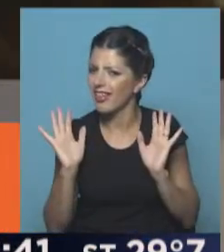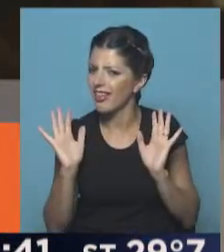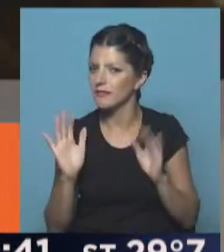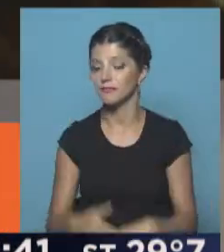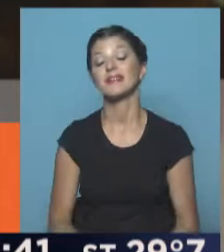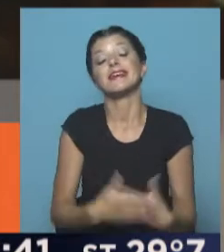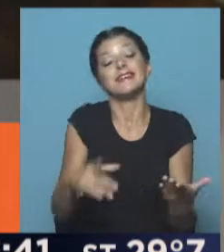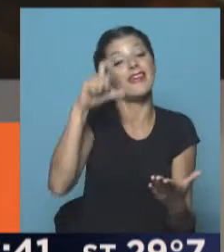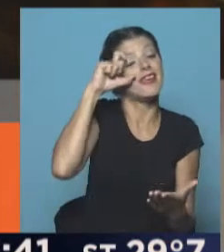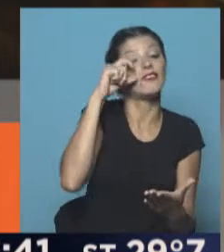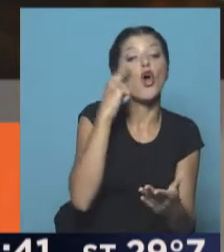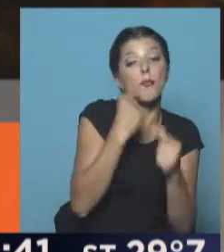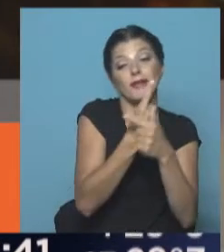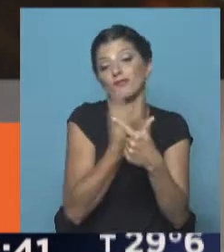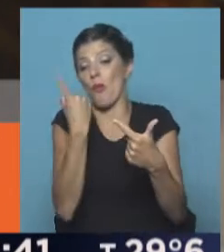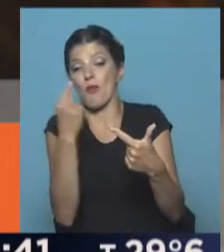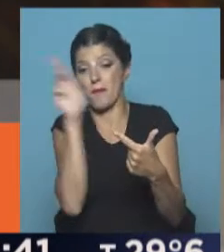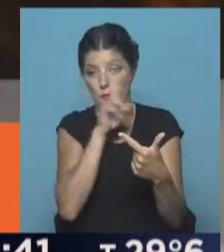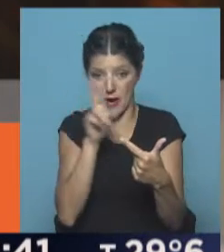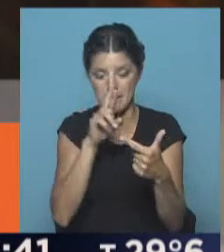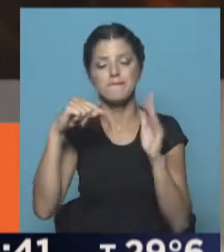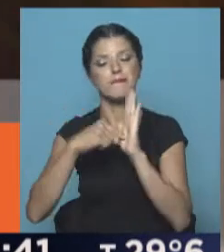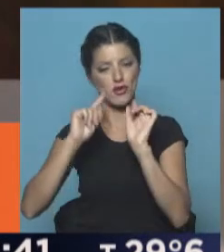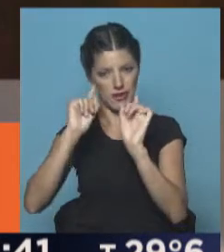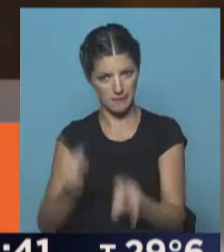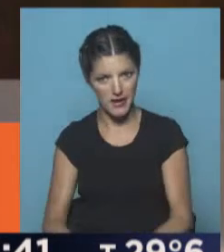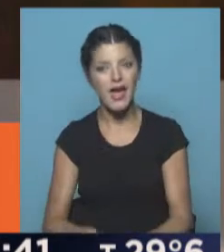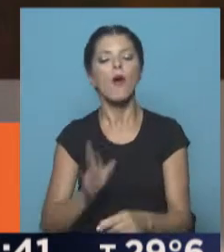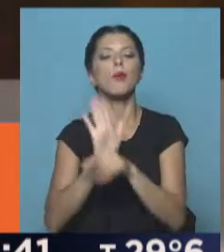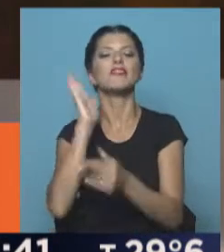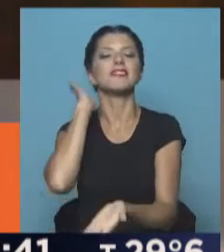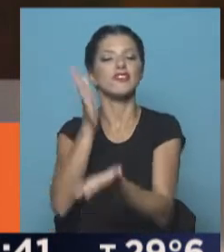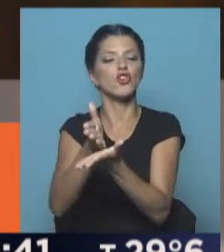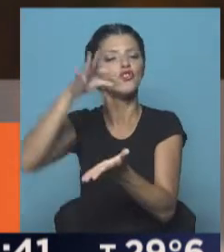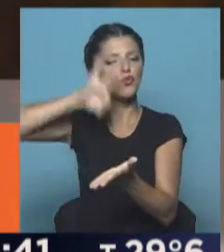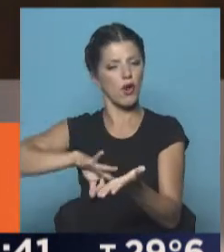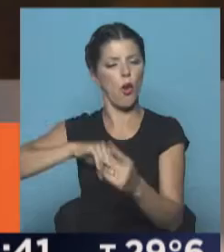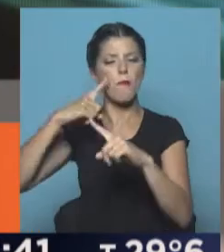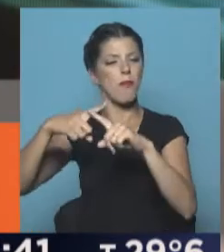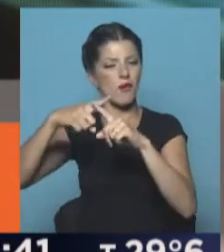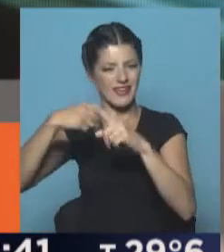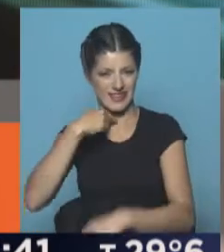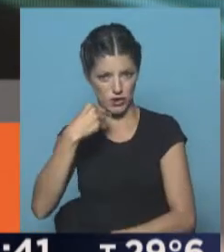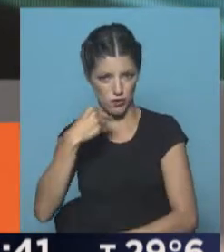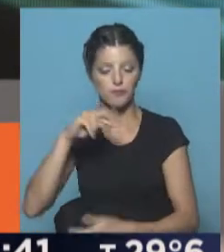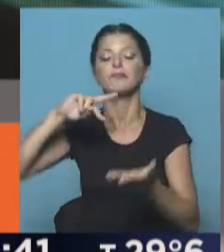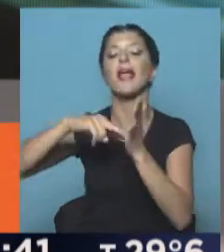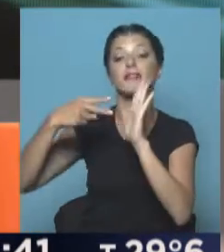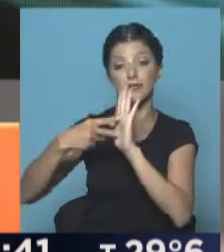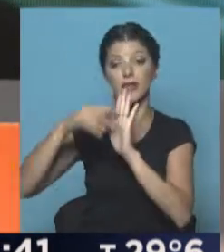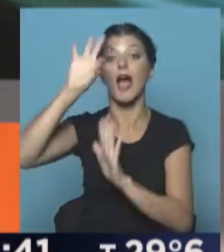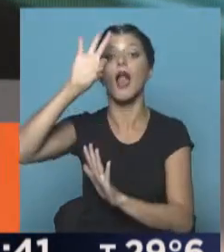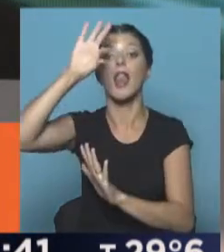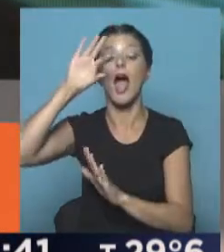hombres hay una mujer. Pero también, Inde, hay una sanción salarial a la maternidad. ¿Esto qué quiere decir? Que la Organización Mundial de la Salud